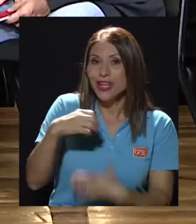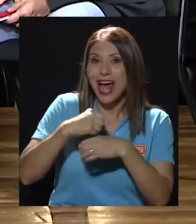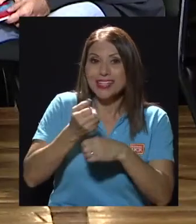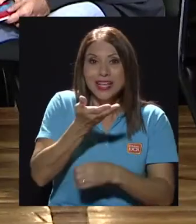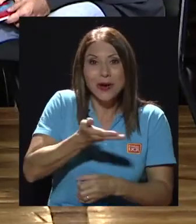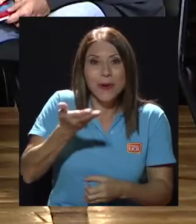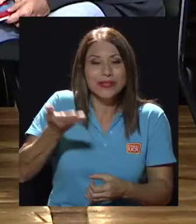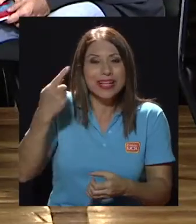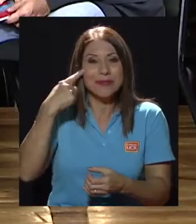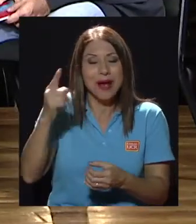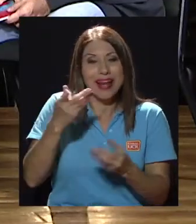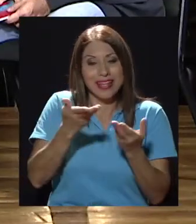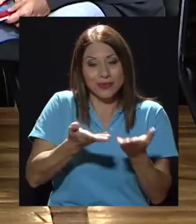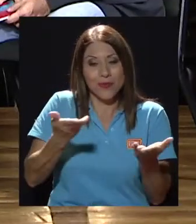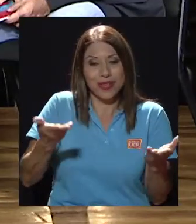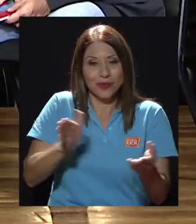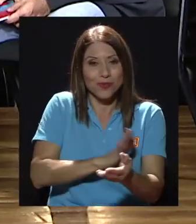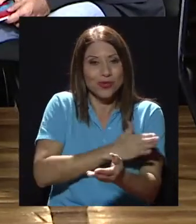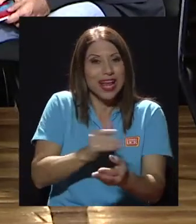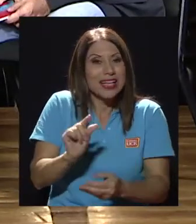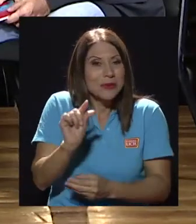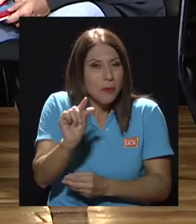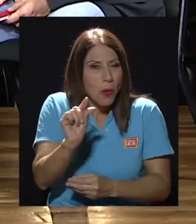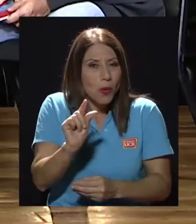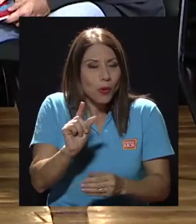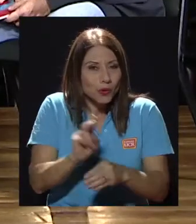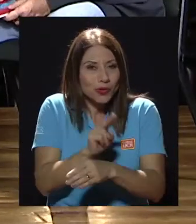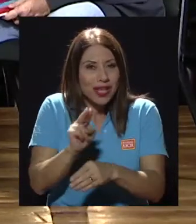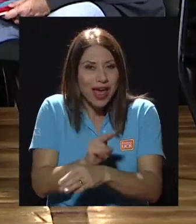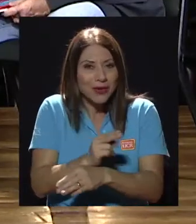para los instrumentos que son poco usados, porque